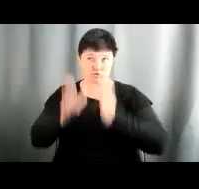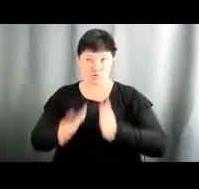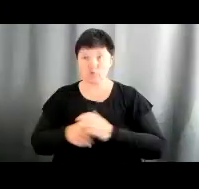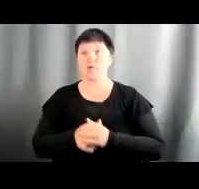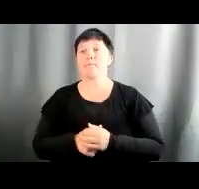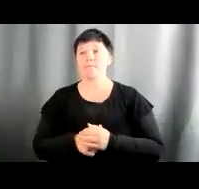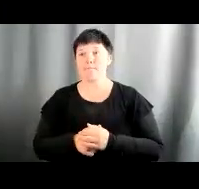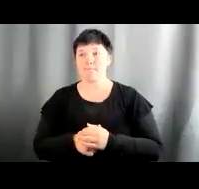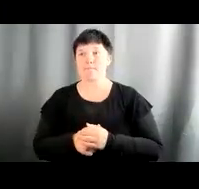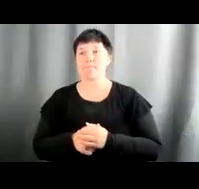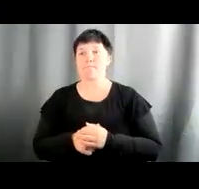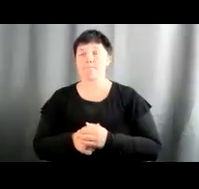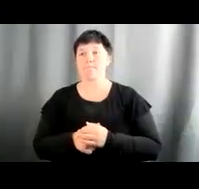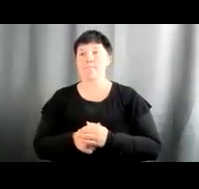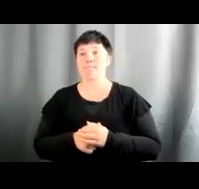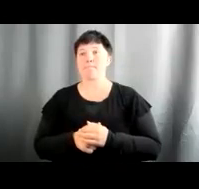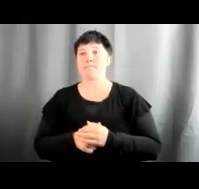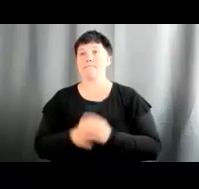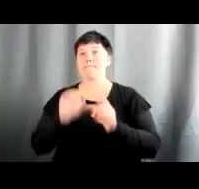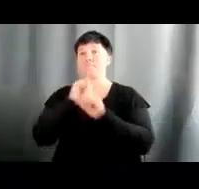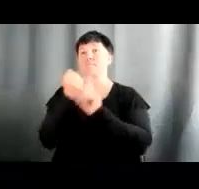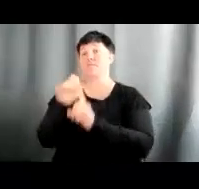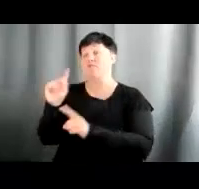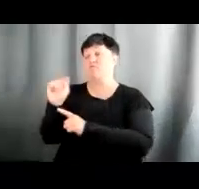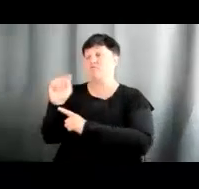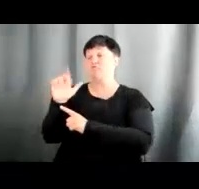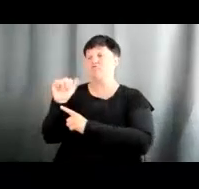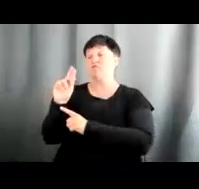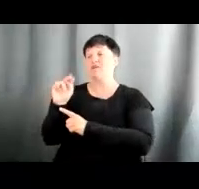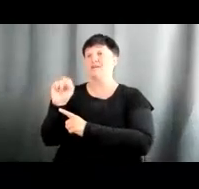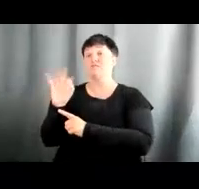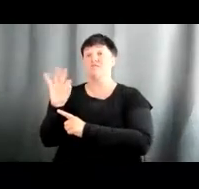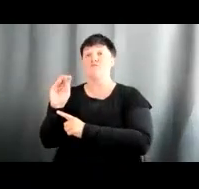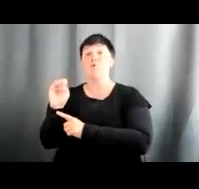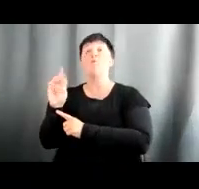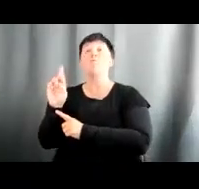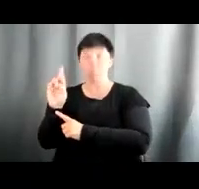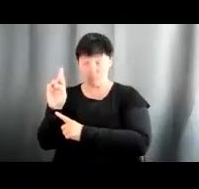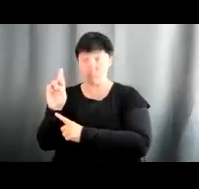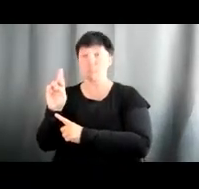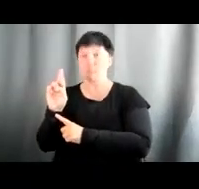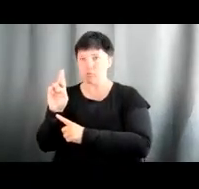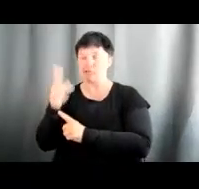Entonces, en el caso del transformador, podemos observar la cantidad de empresas afectadas